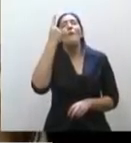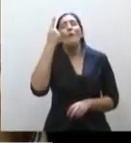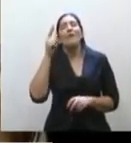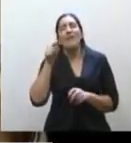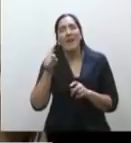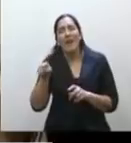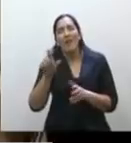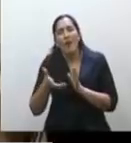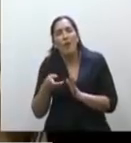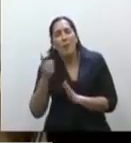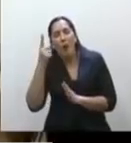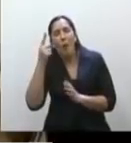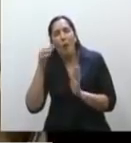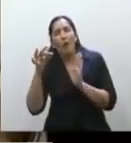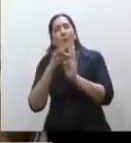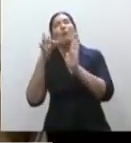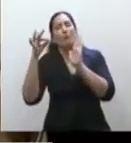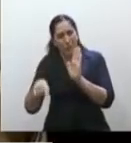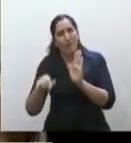único.